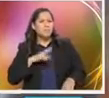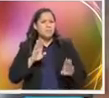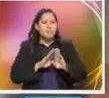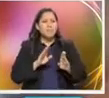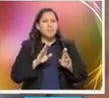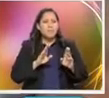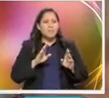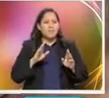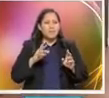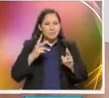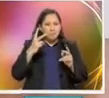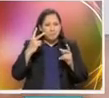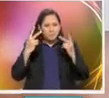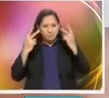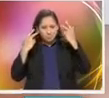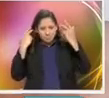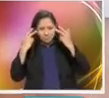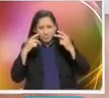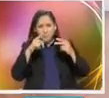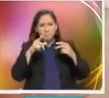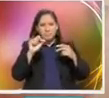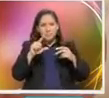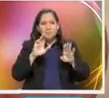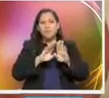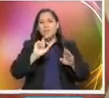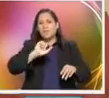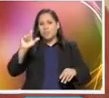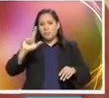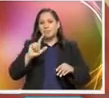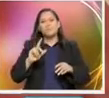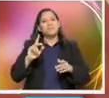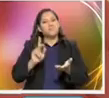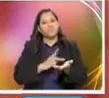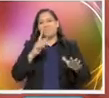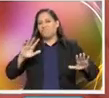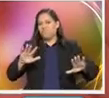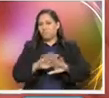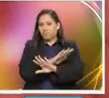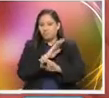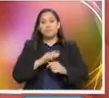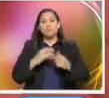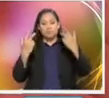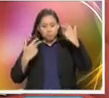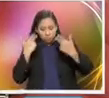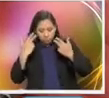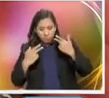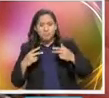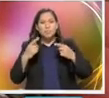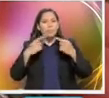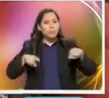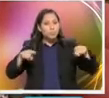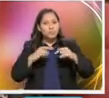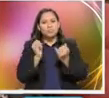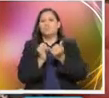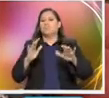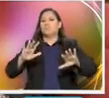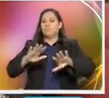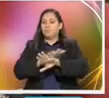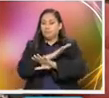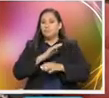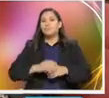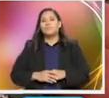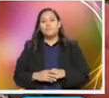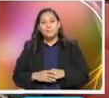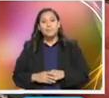cortecitos estos del Mop Top, que los habían hecho famosos. ¿Se reinventaron? Se reinventaron estética y sonoramente.